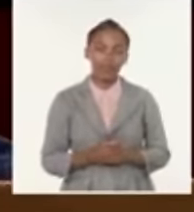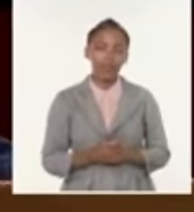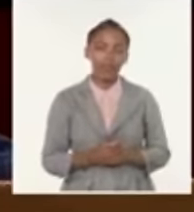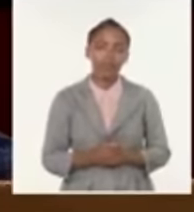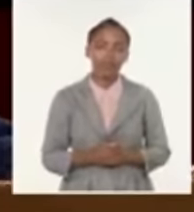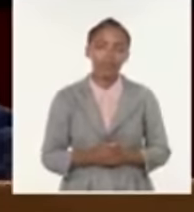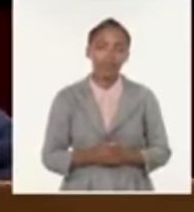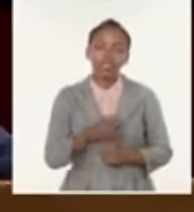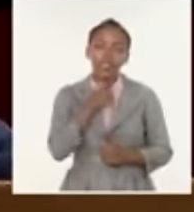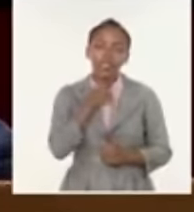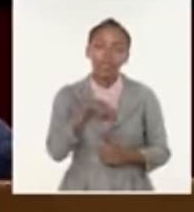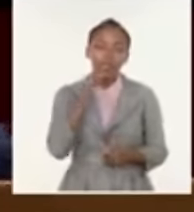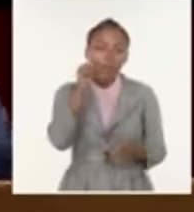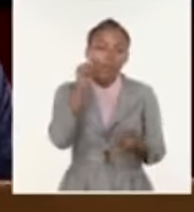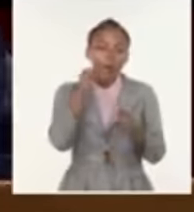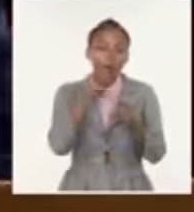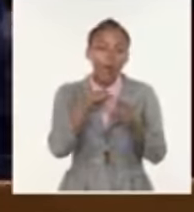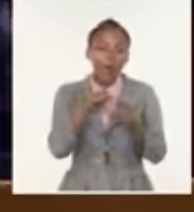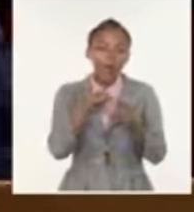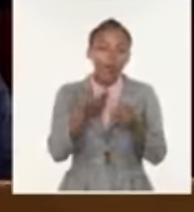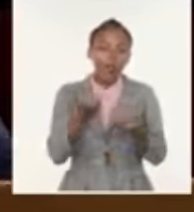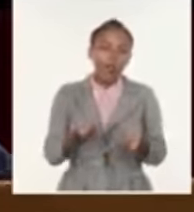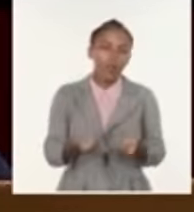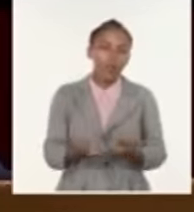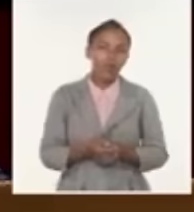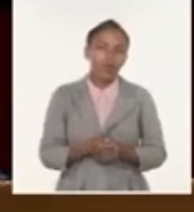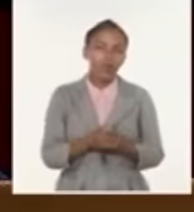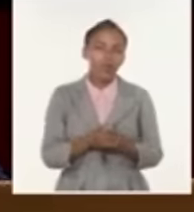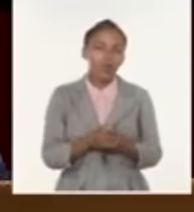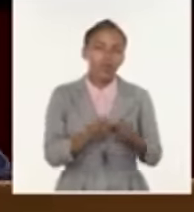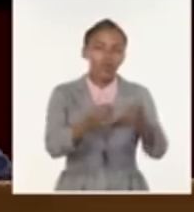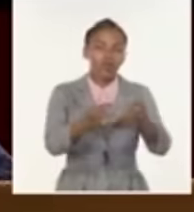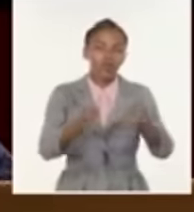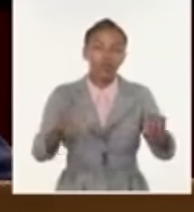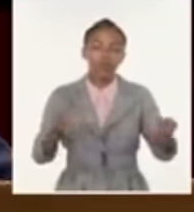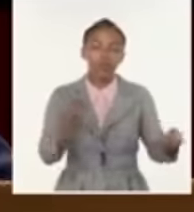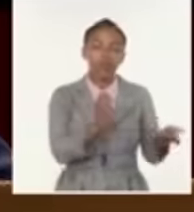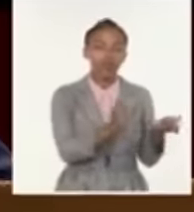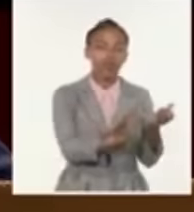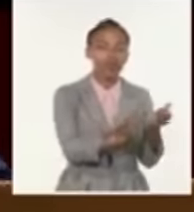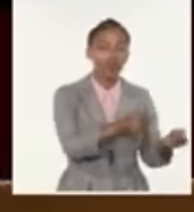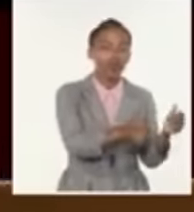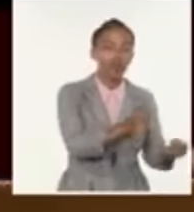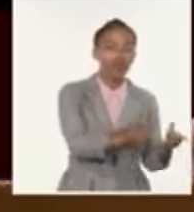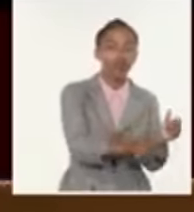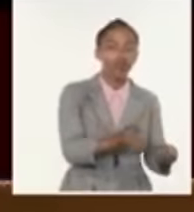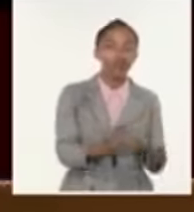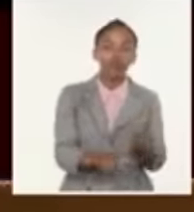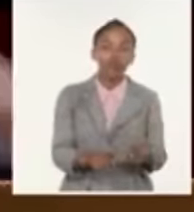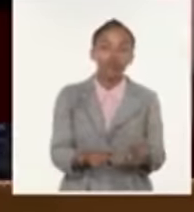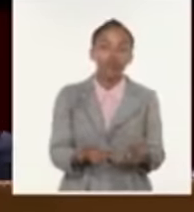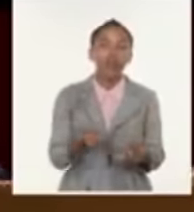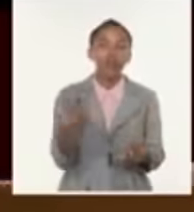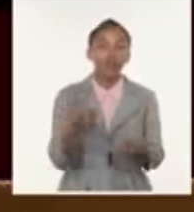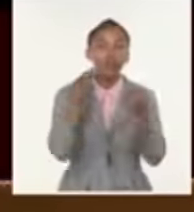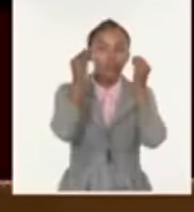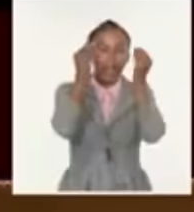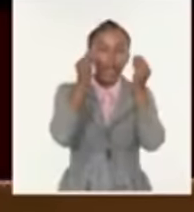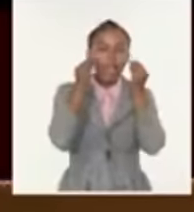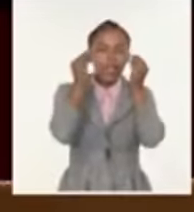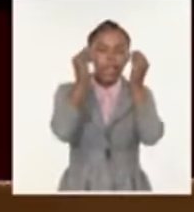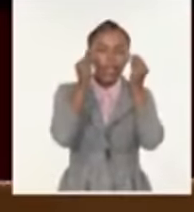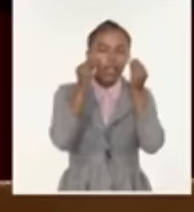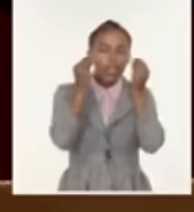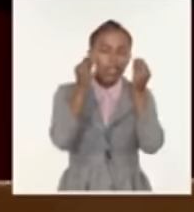Ahora, en el propósito que hemos hecho de promover las exportaciones, se ha hecho un análisis completo de qué es lo que